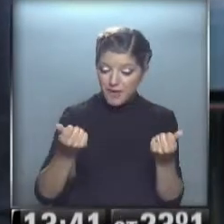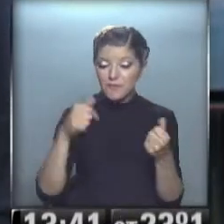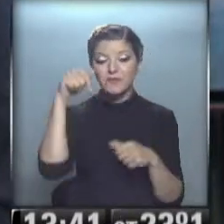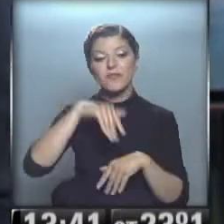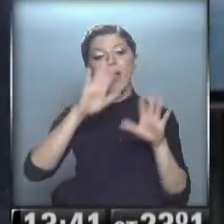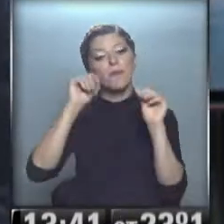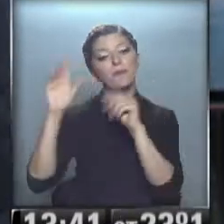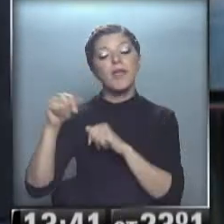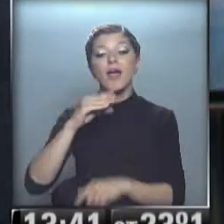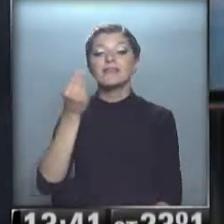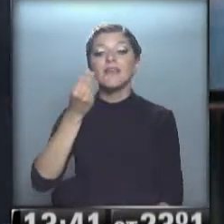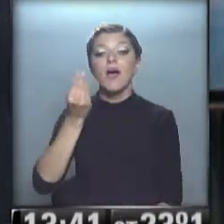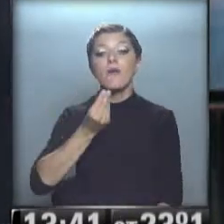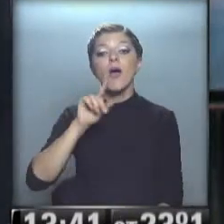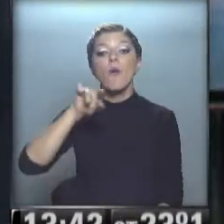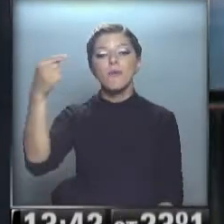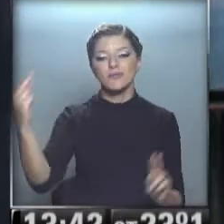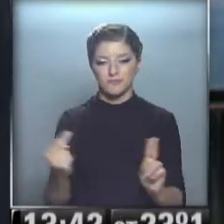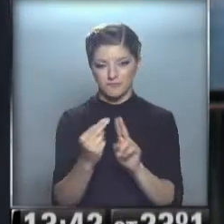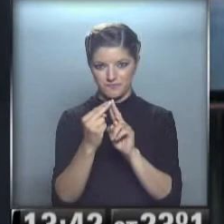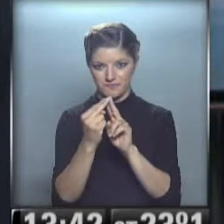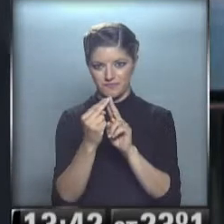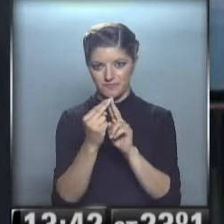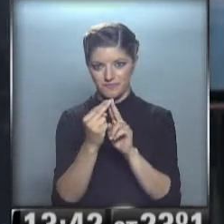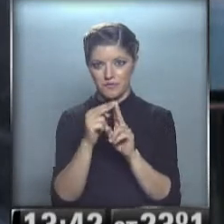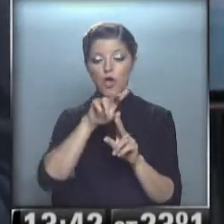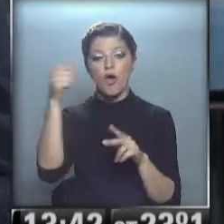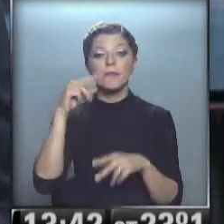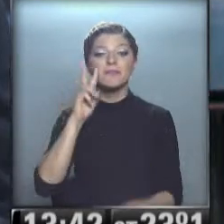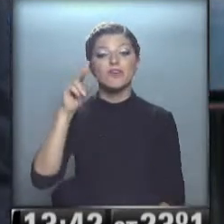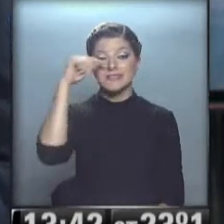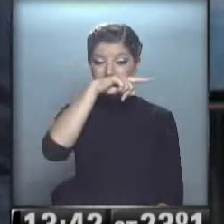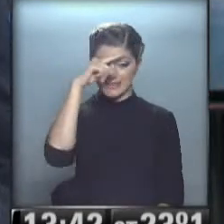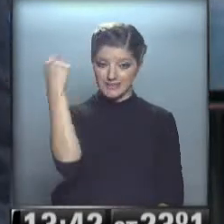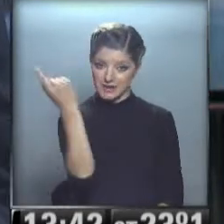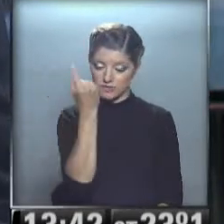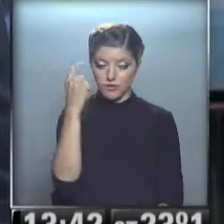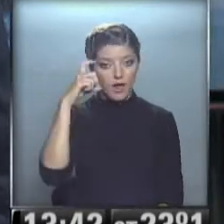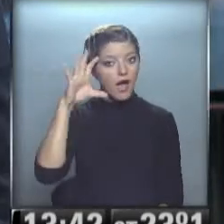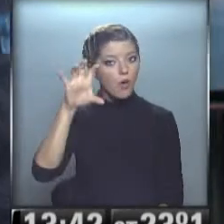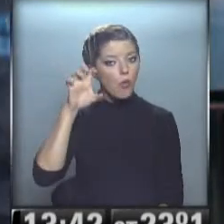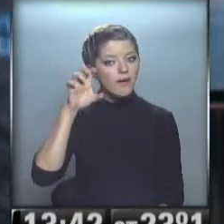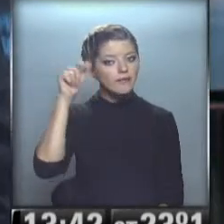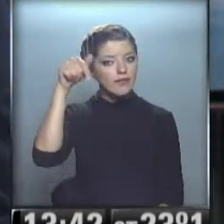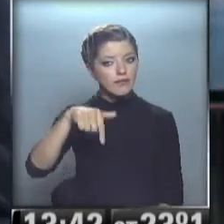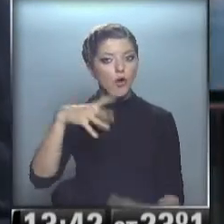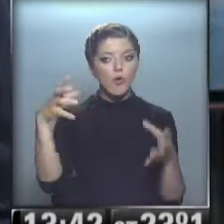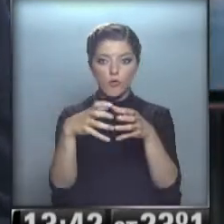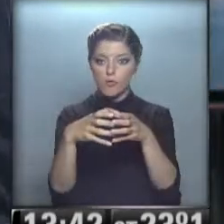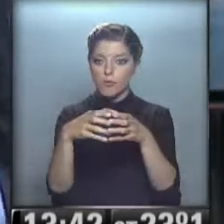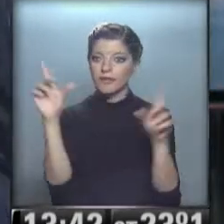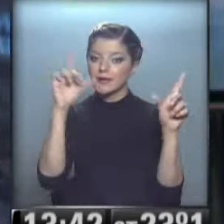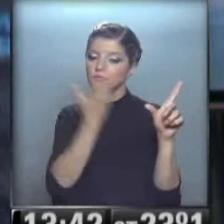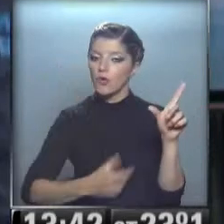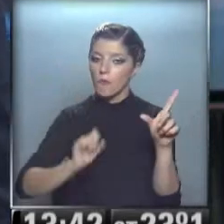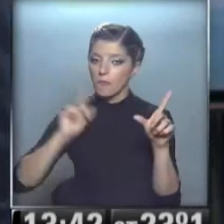yendo. Volvemos el sábado próximo con otra edición de Visión City Internacional. Recordemos que hay un equipo de la televisión pública siguiendo